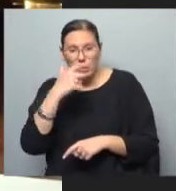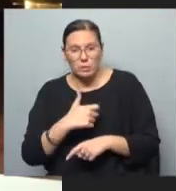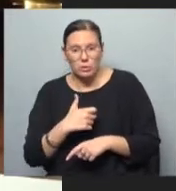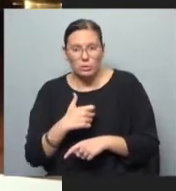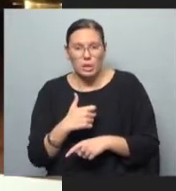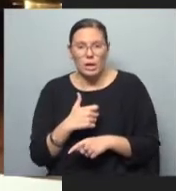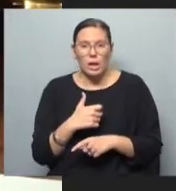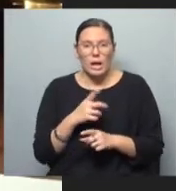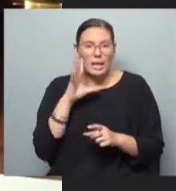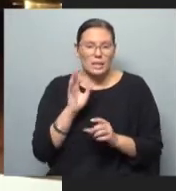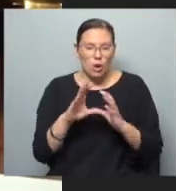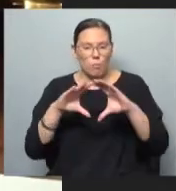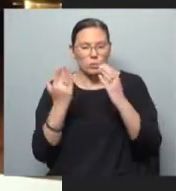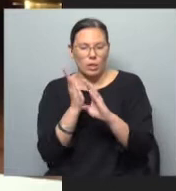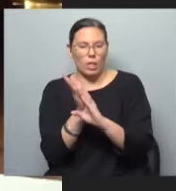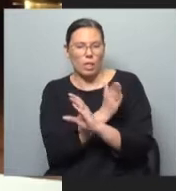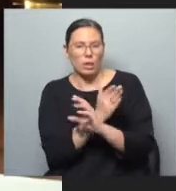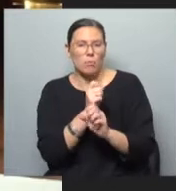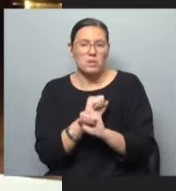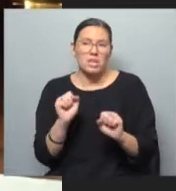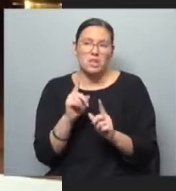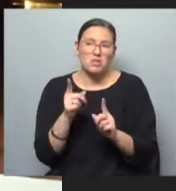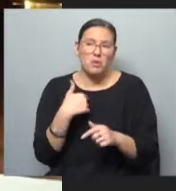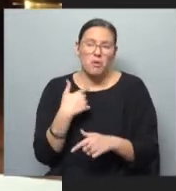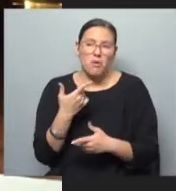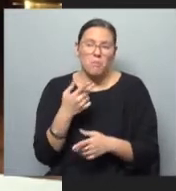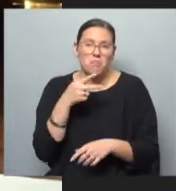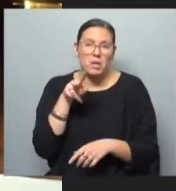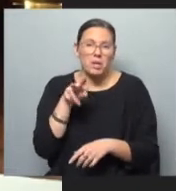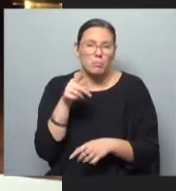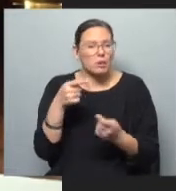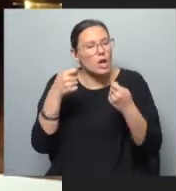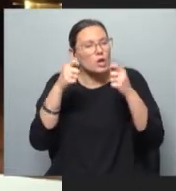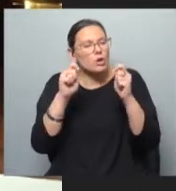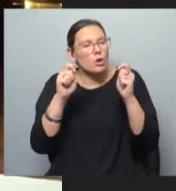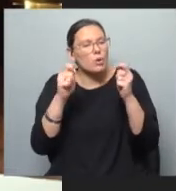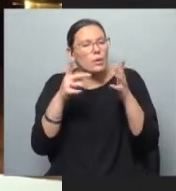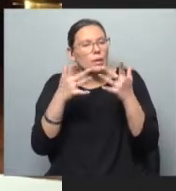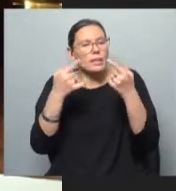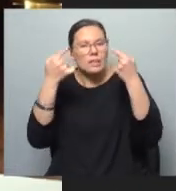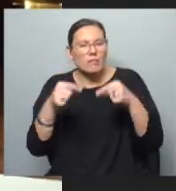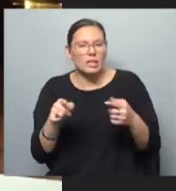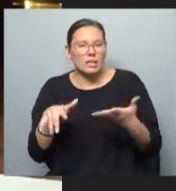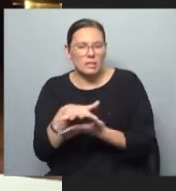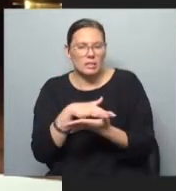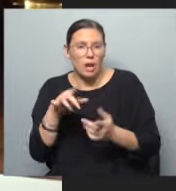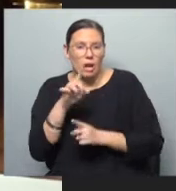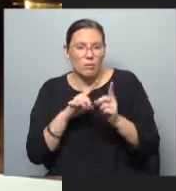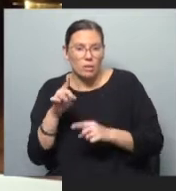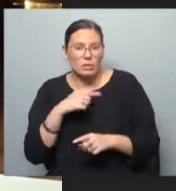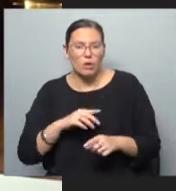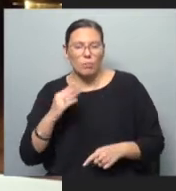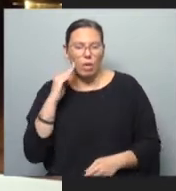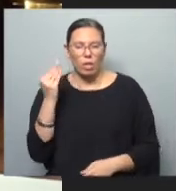menos así me parece a mí. Puede no resultar evidente porque rompe esquemas que a veces ingenuamente o a veces con